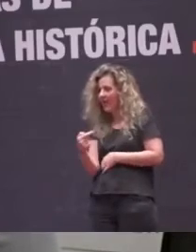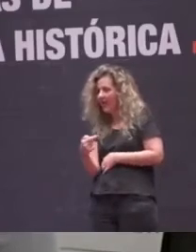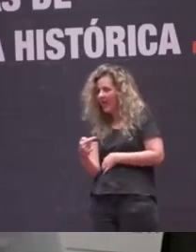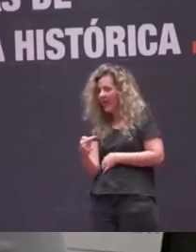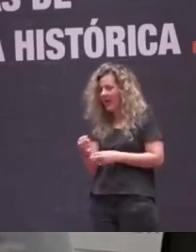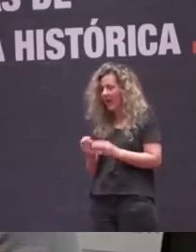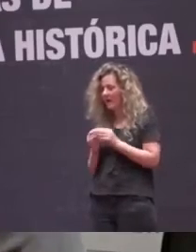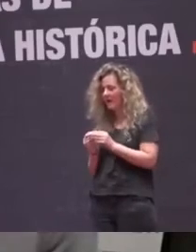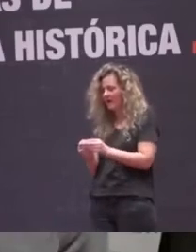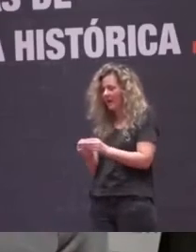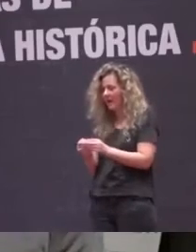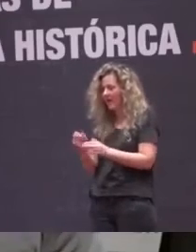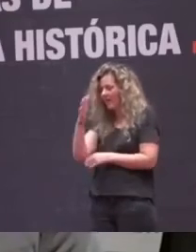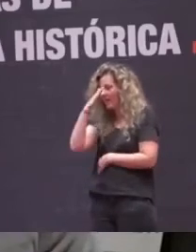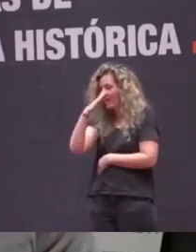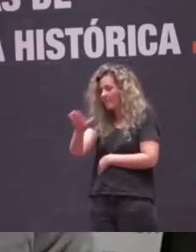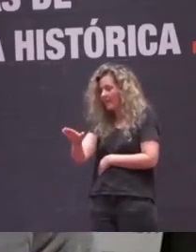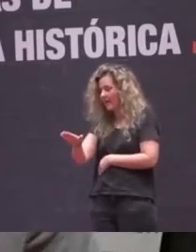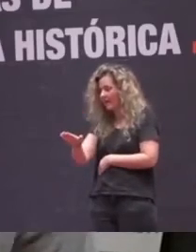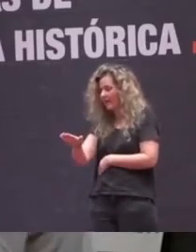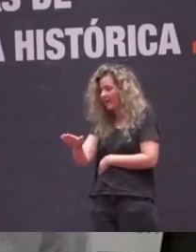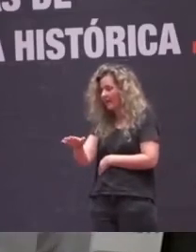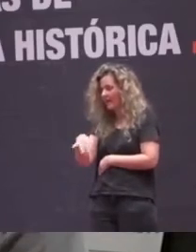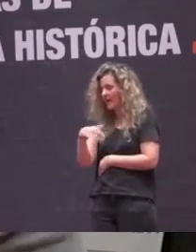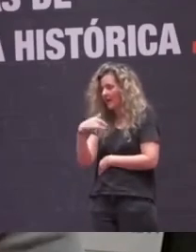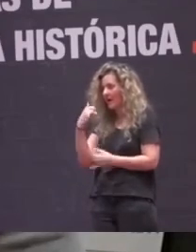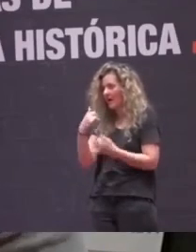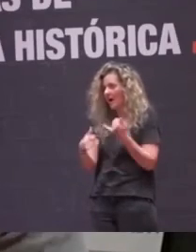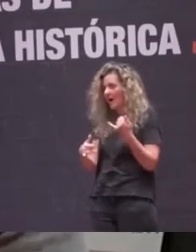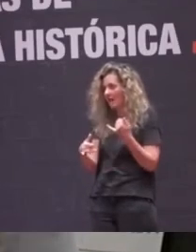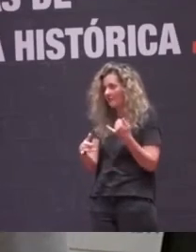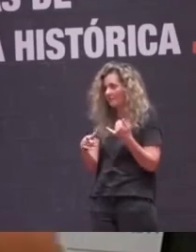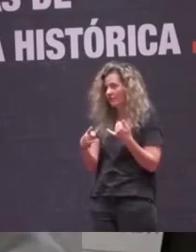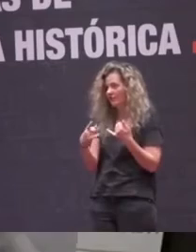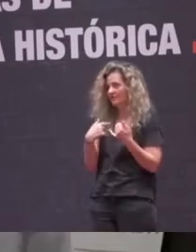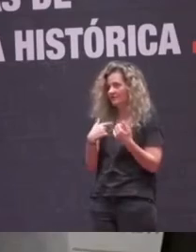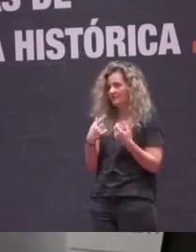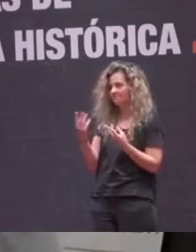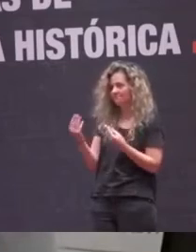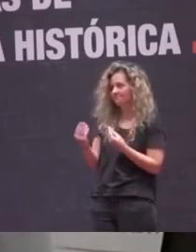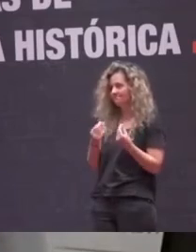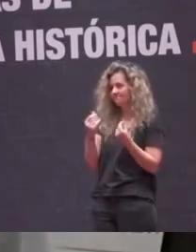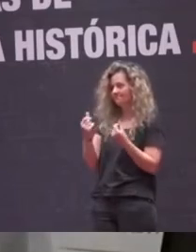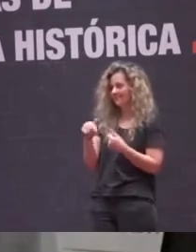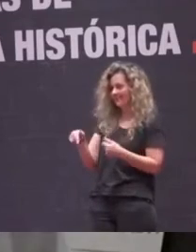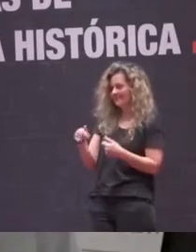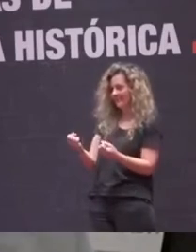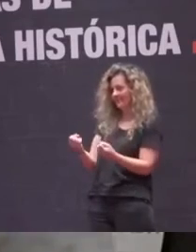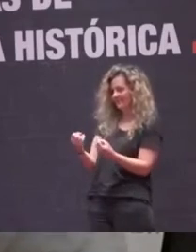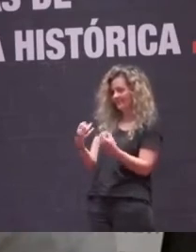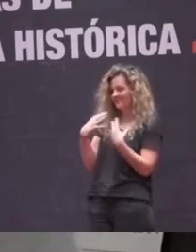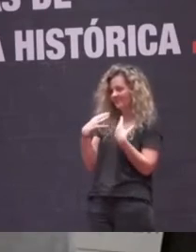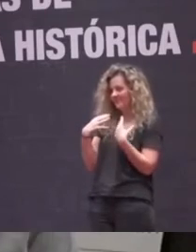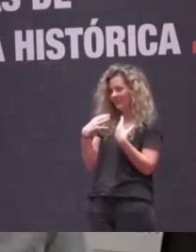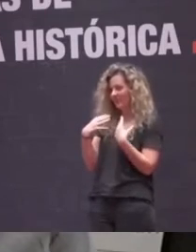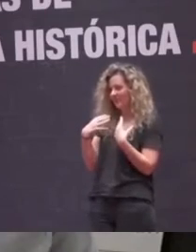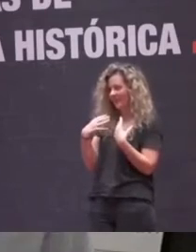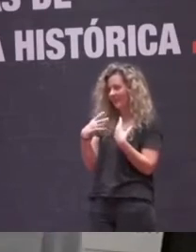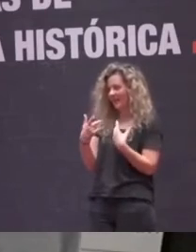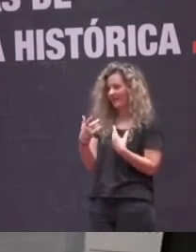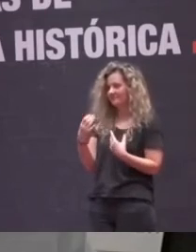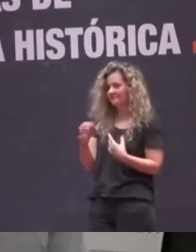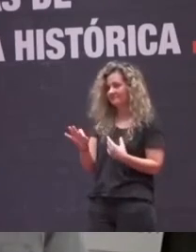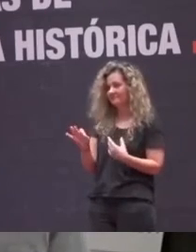da demanda, pero que podía, era moi moi tentador, ¿no? Es decir, teño esta información tal,